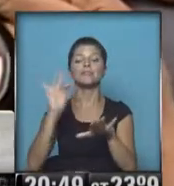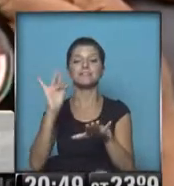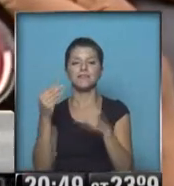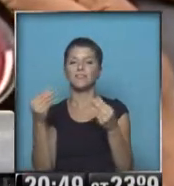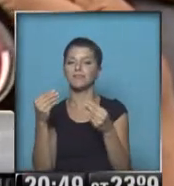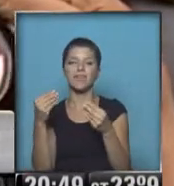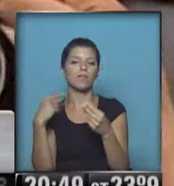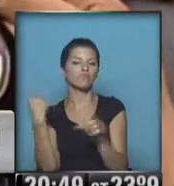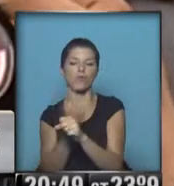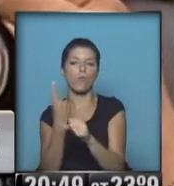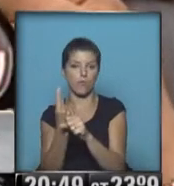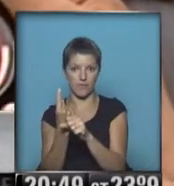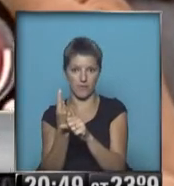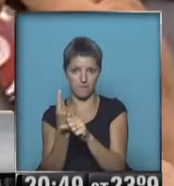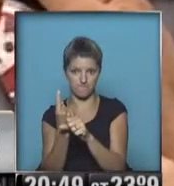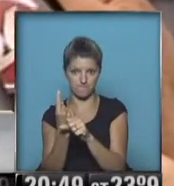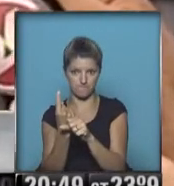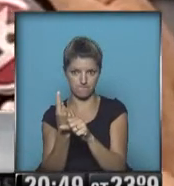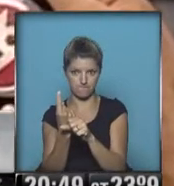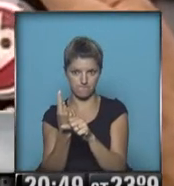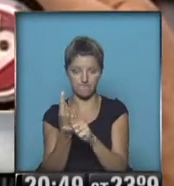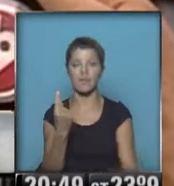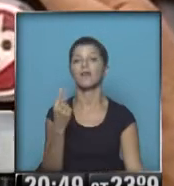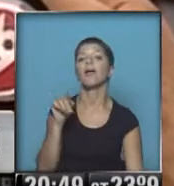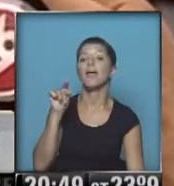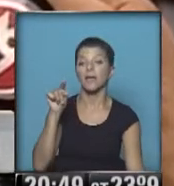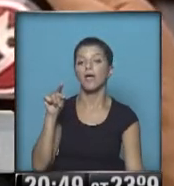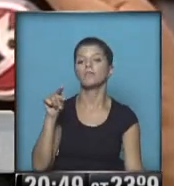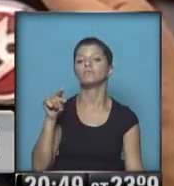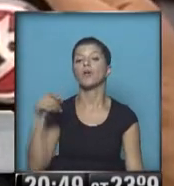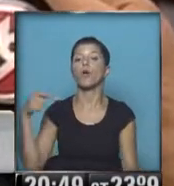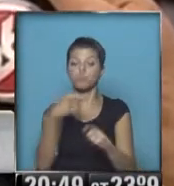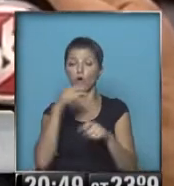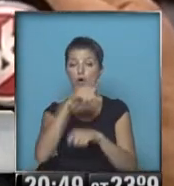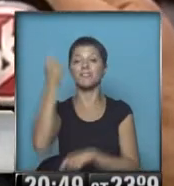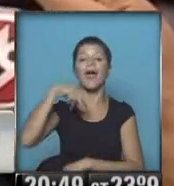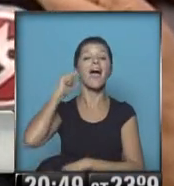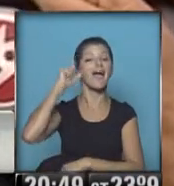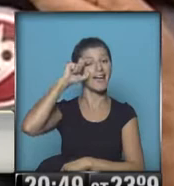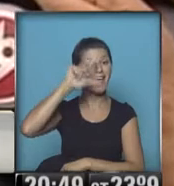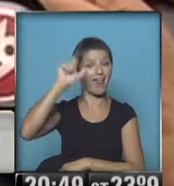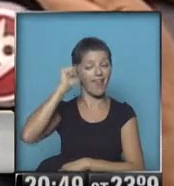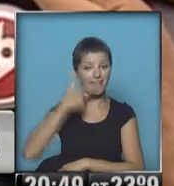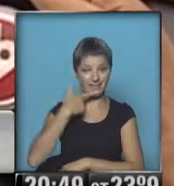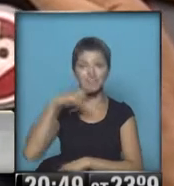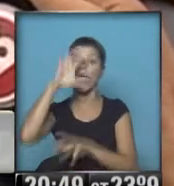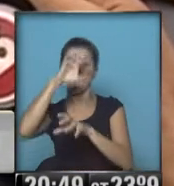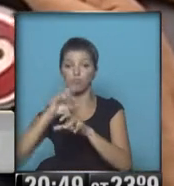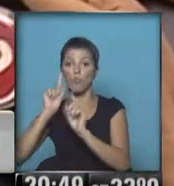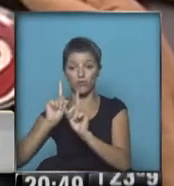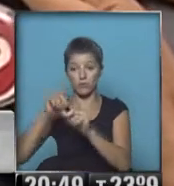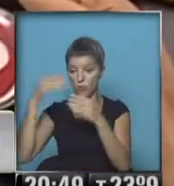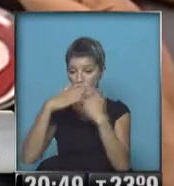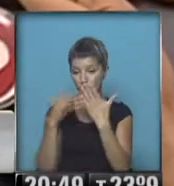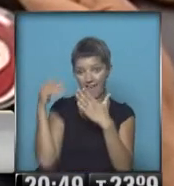poder sortear, es que agredió a Ángeles Rawson, que Ángeles Rawson se defendió, que Ángeles Rawson lo arañó, que por eso debajo de sus